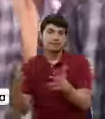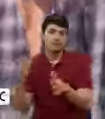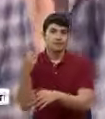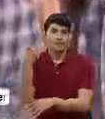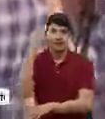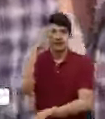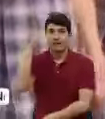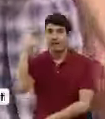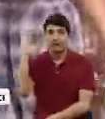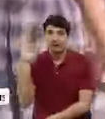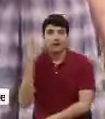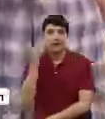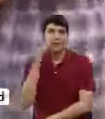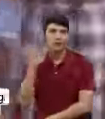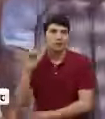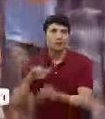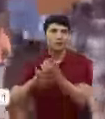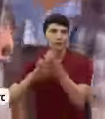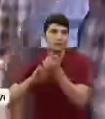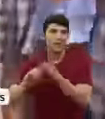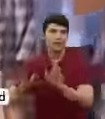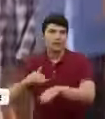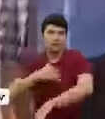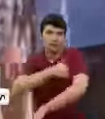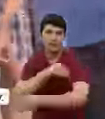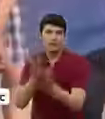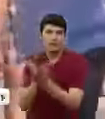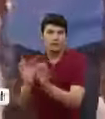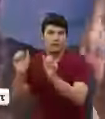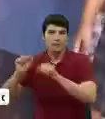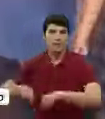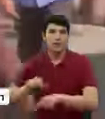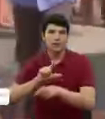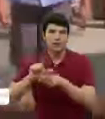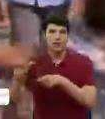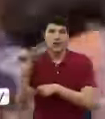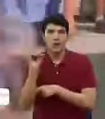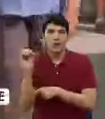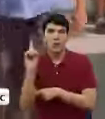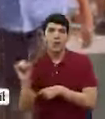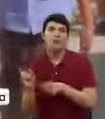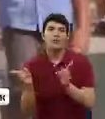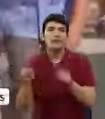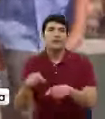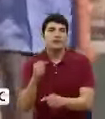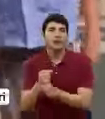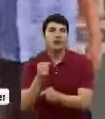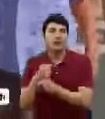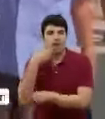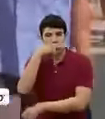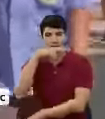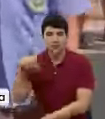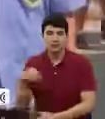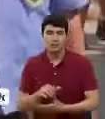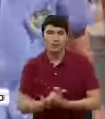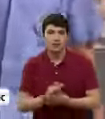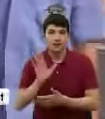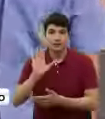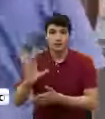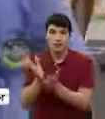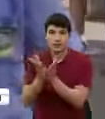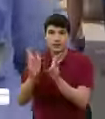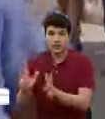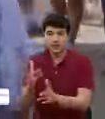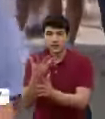porque depende de que el ministerio nos autorice en la semana de octubre trabajar con niños. Los estudiantes